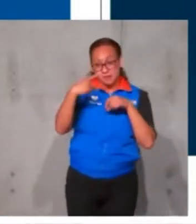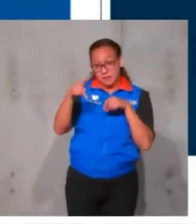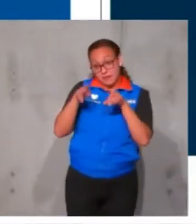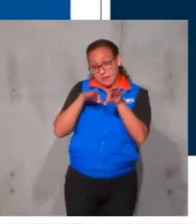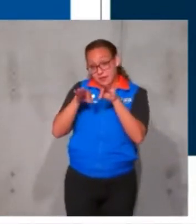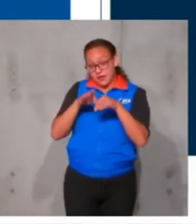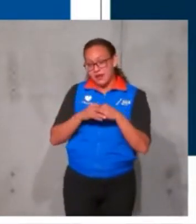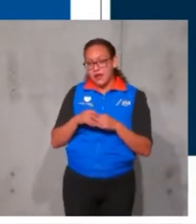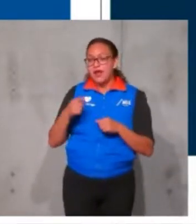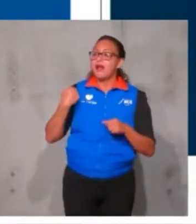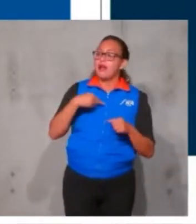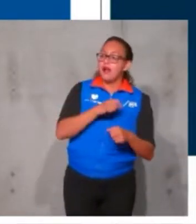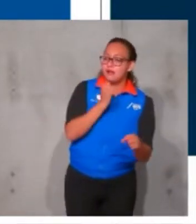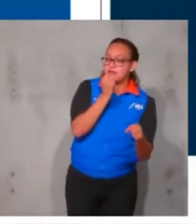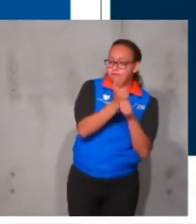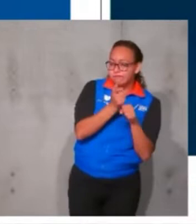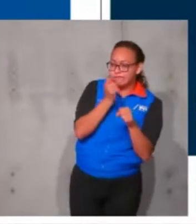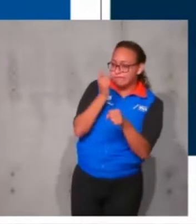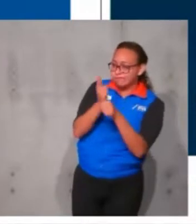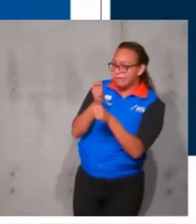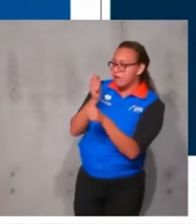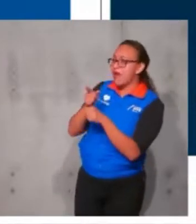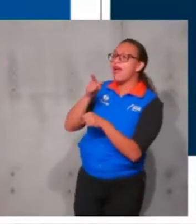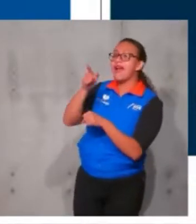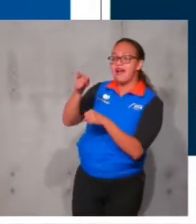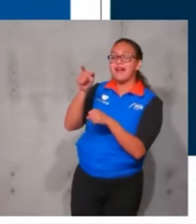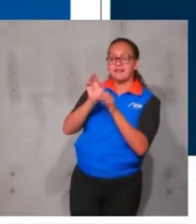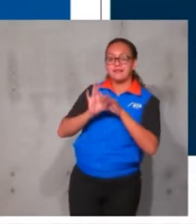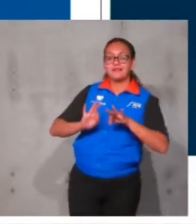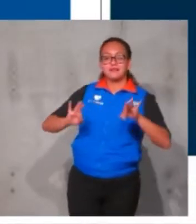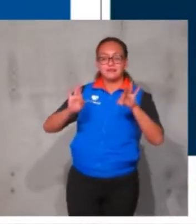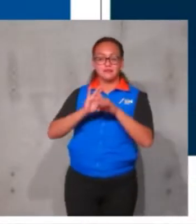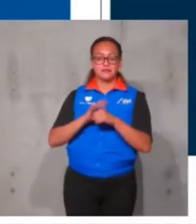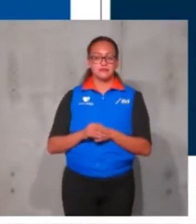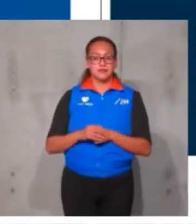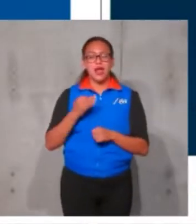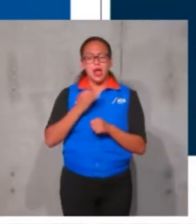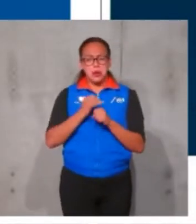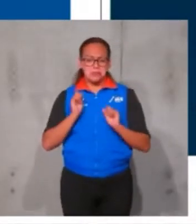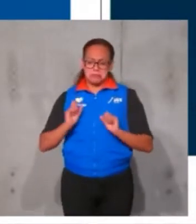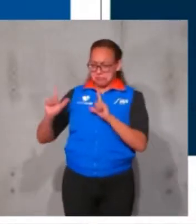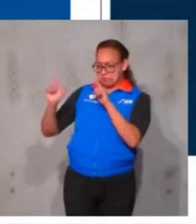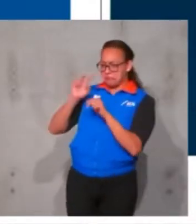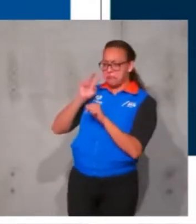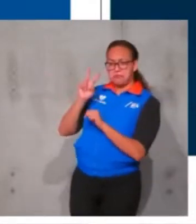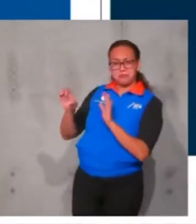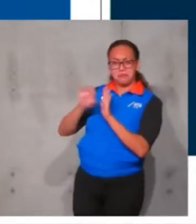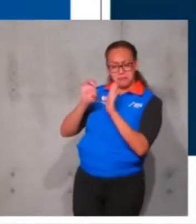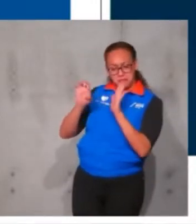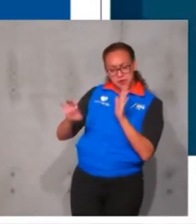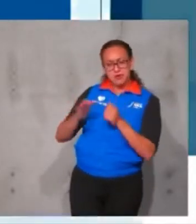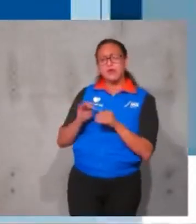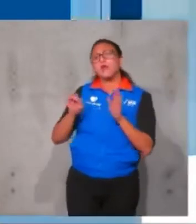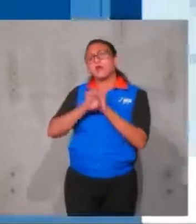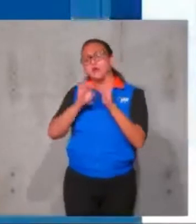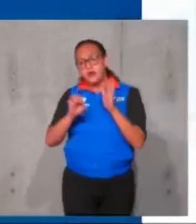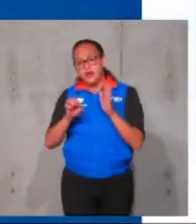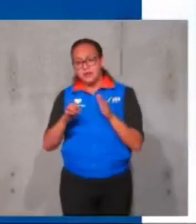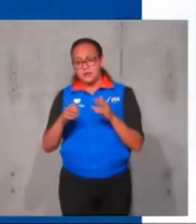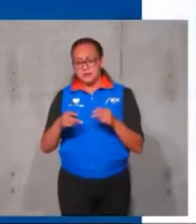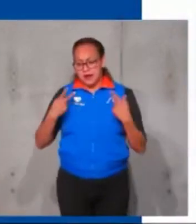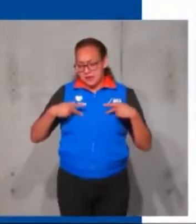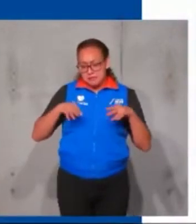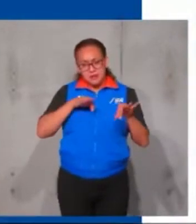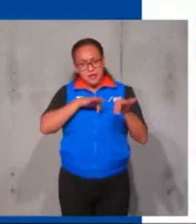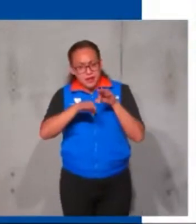va a determinar cuáles son aquellos grupos de interés que sean más relevantes. Yo aquí les puse algunos ejemplos, ¿no? Como pueden ser